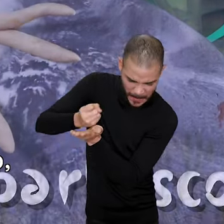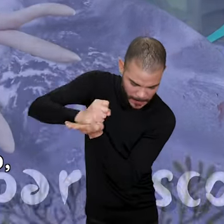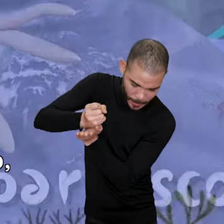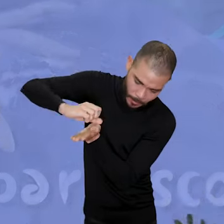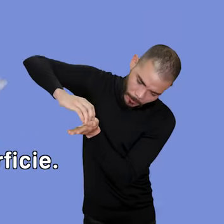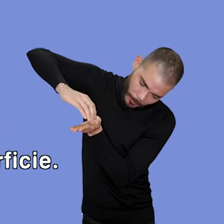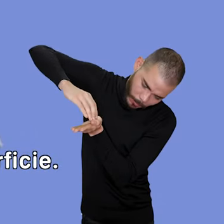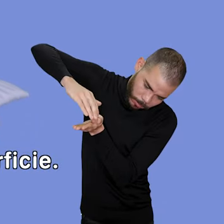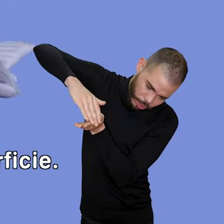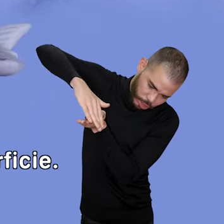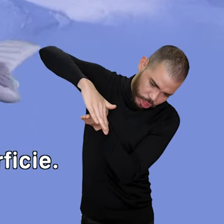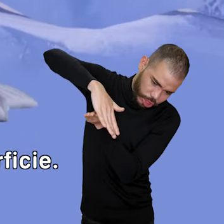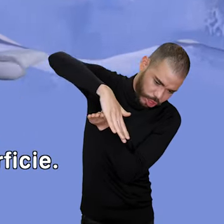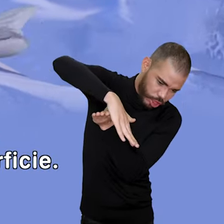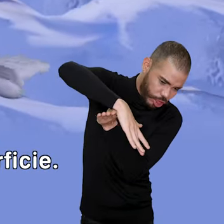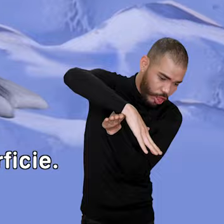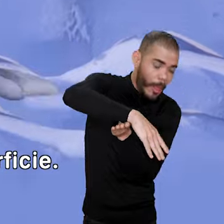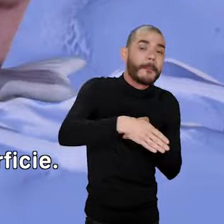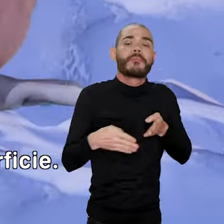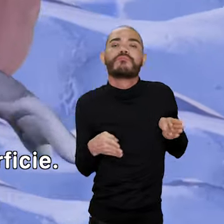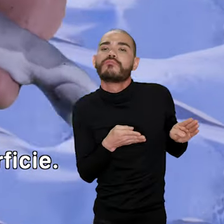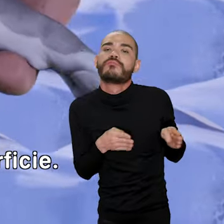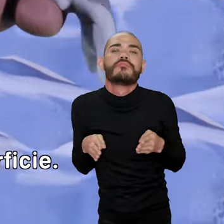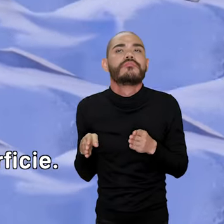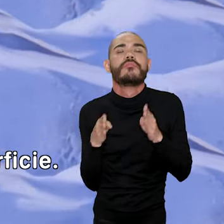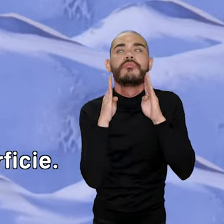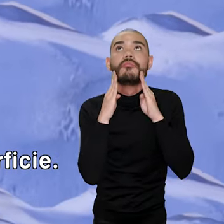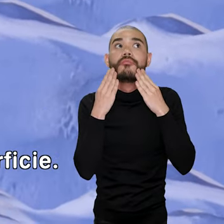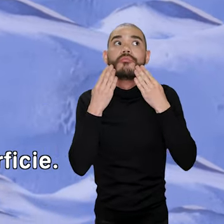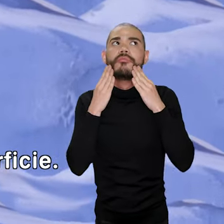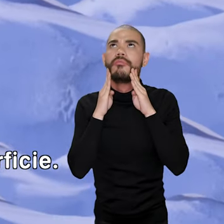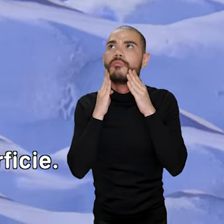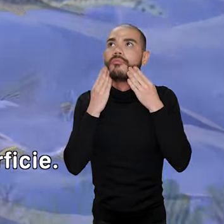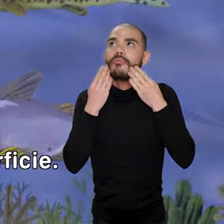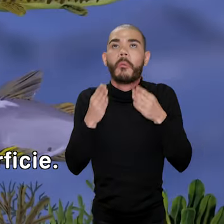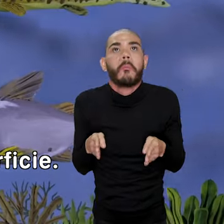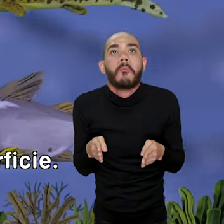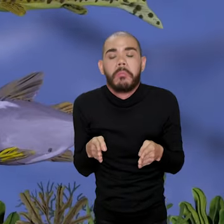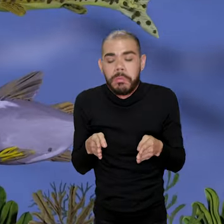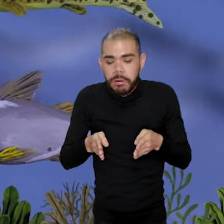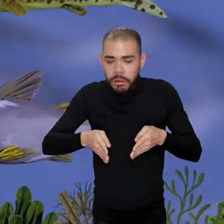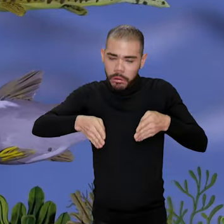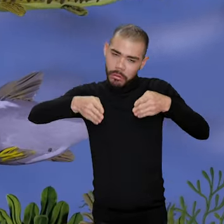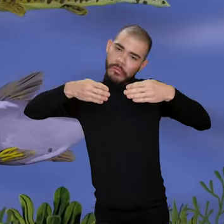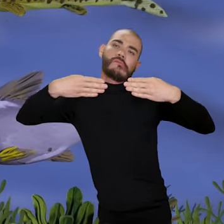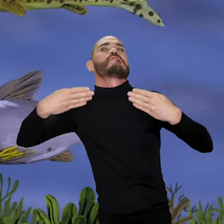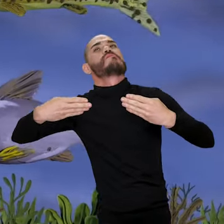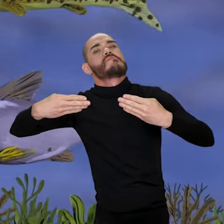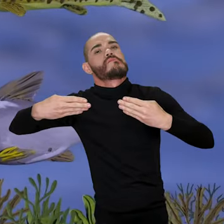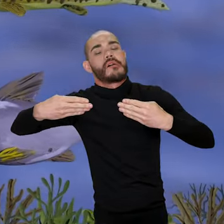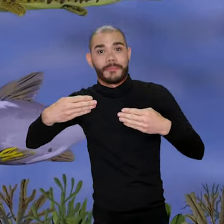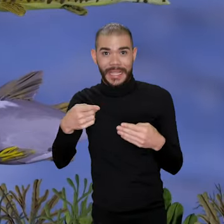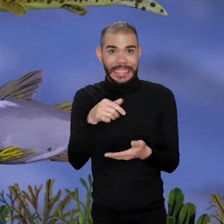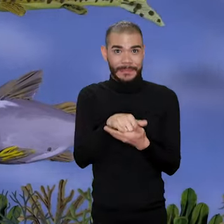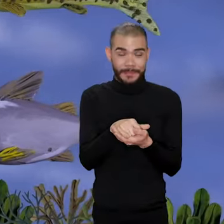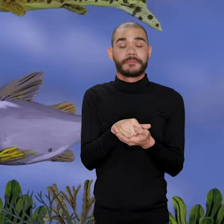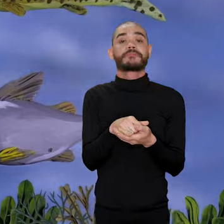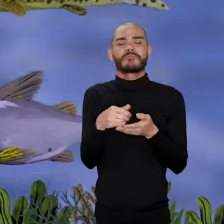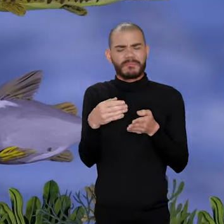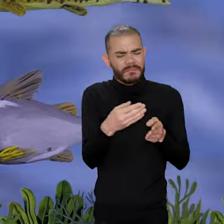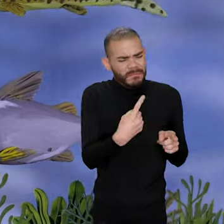barbasco que asfixian a los peces obligándolos a salir a la superficie palometas cachamas